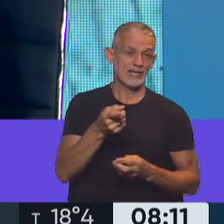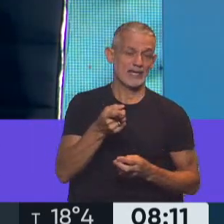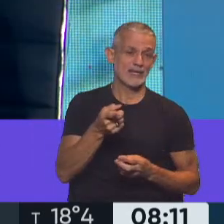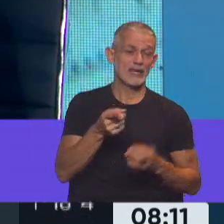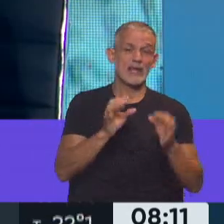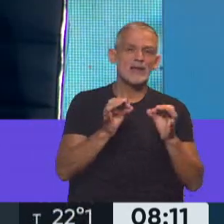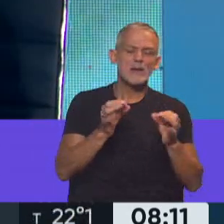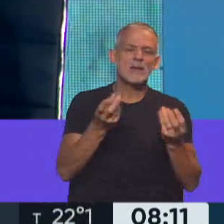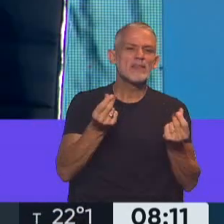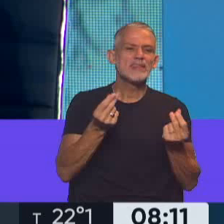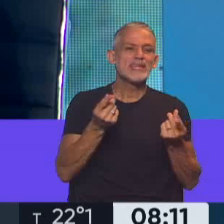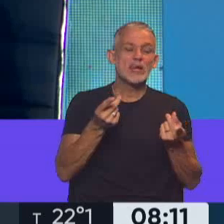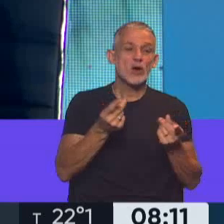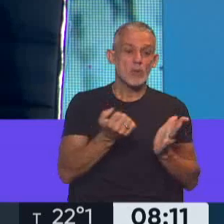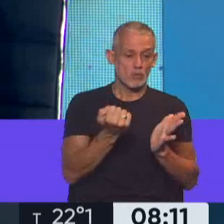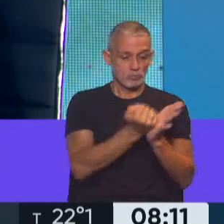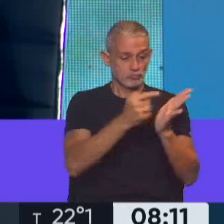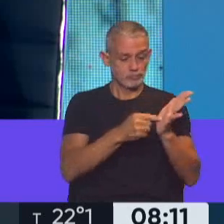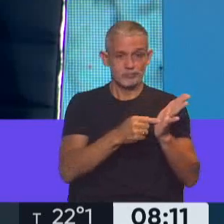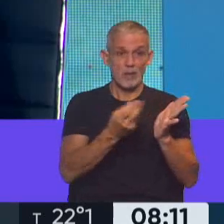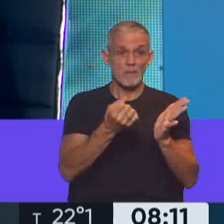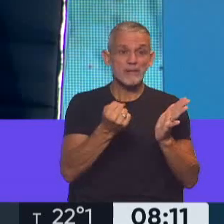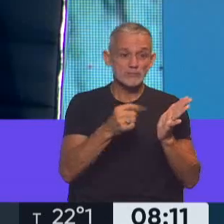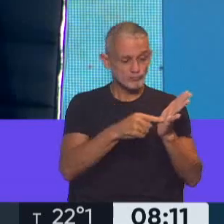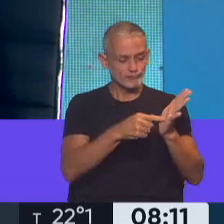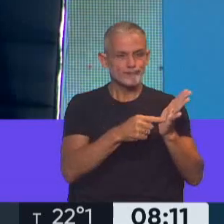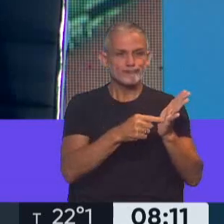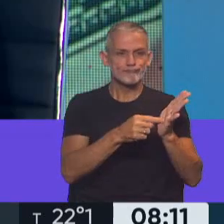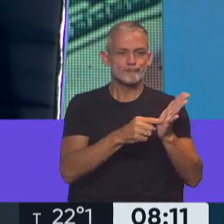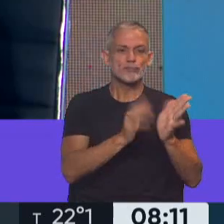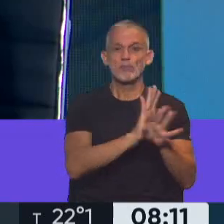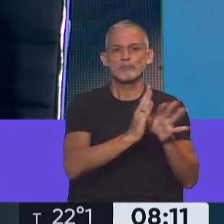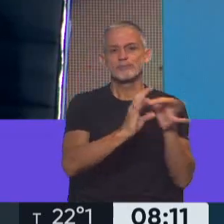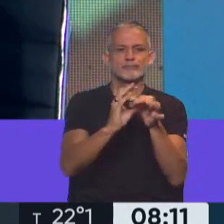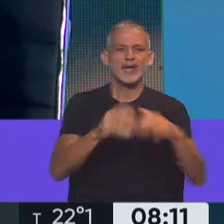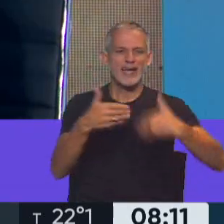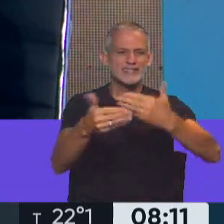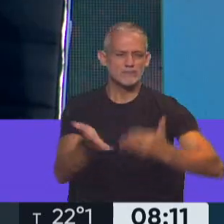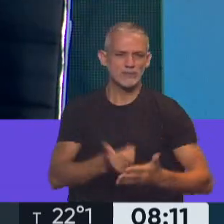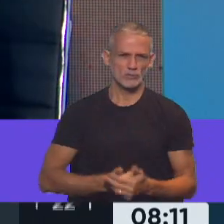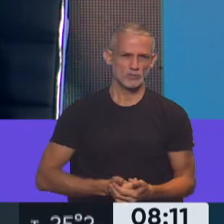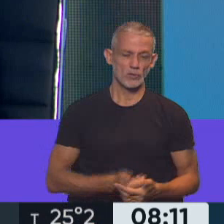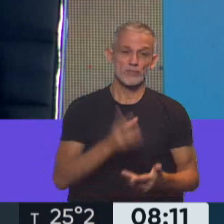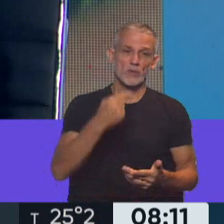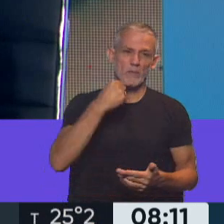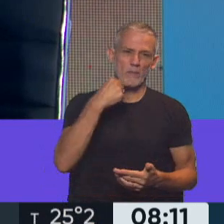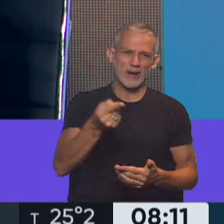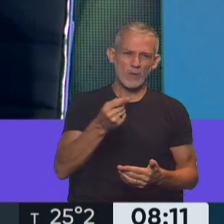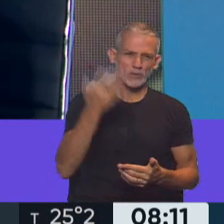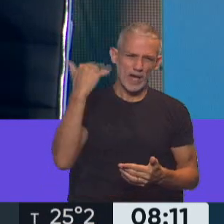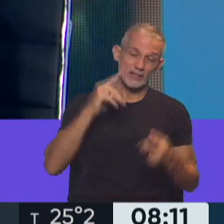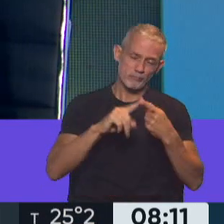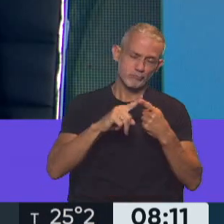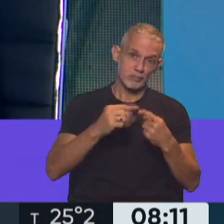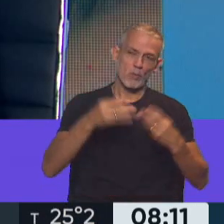la moneda, no solamente como un símbolo, sino justamente como parte de ese crecimiento. Por eso tu pregunta, que lo hemos hablado varias